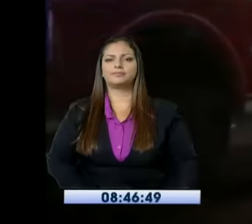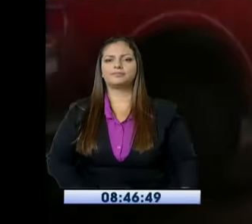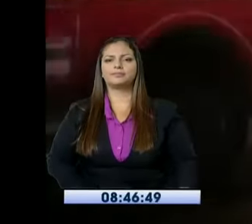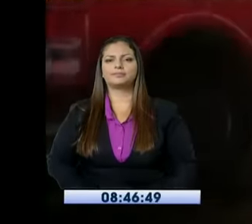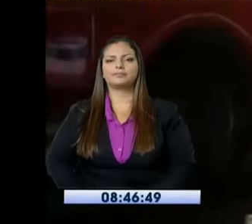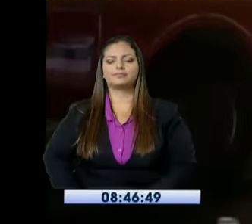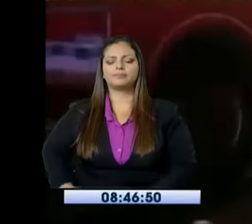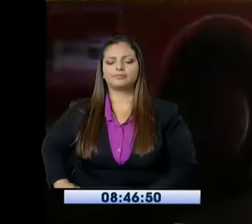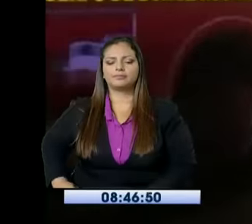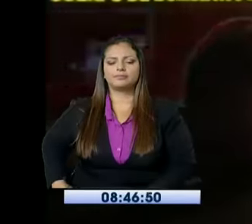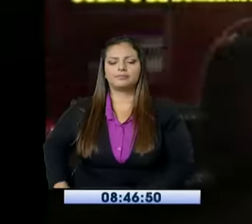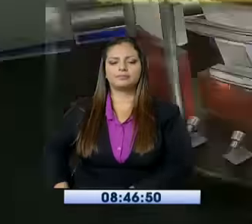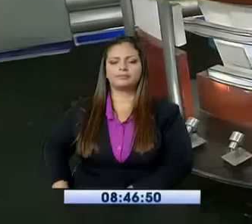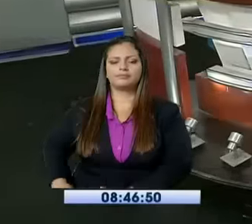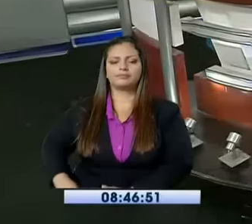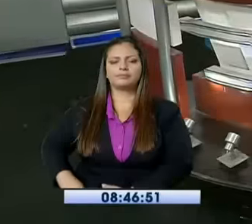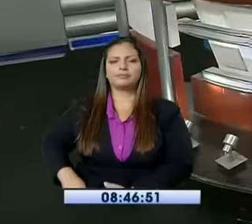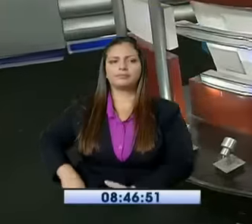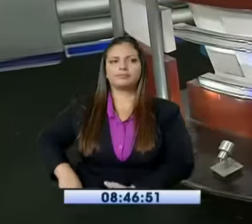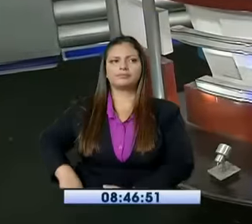Delgado.